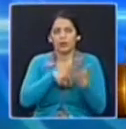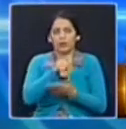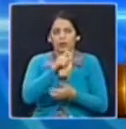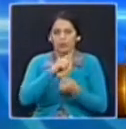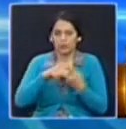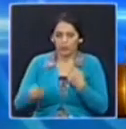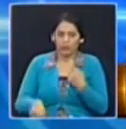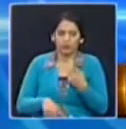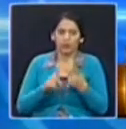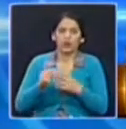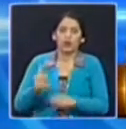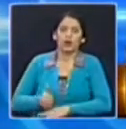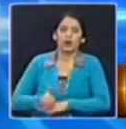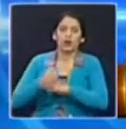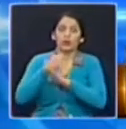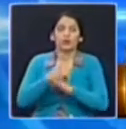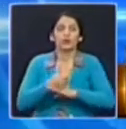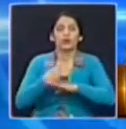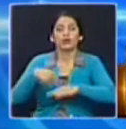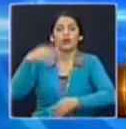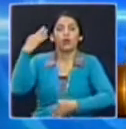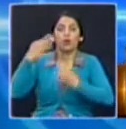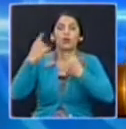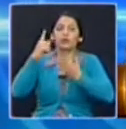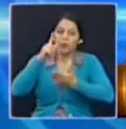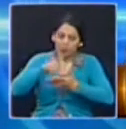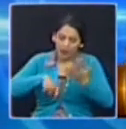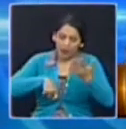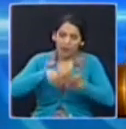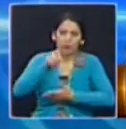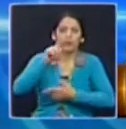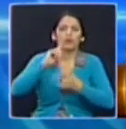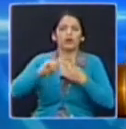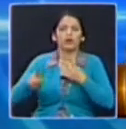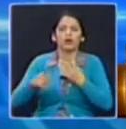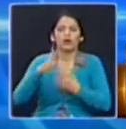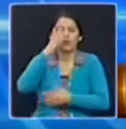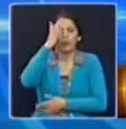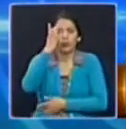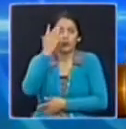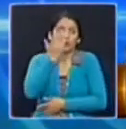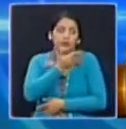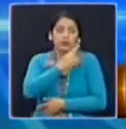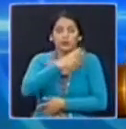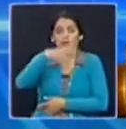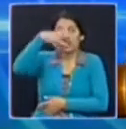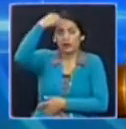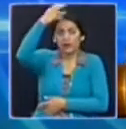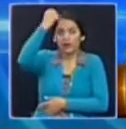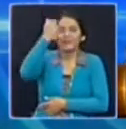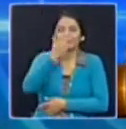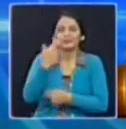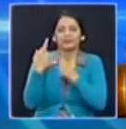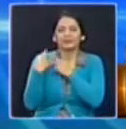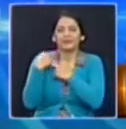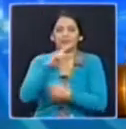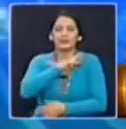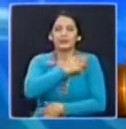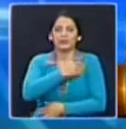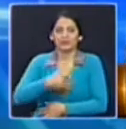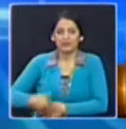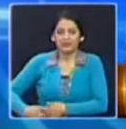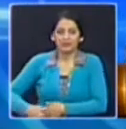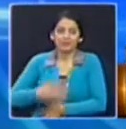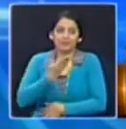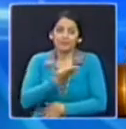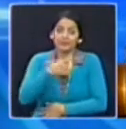admisibilidad de la Corte Constitucional, tratándose de un vicepresidente de la República que es autoridad